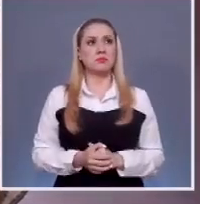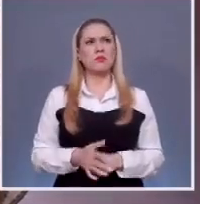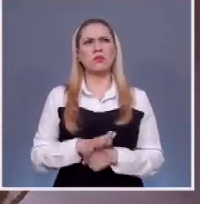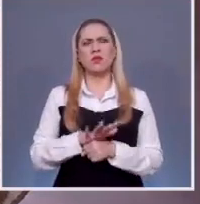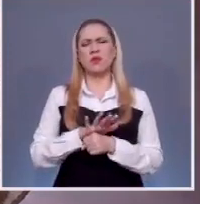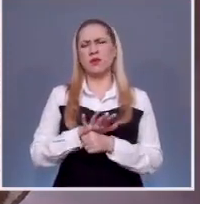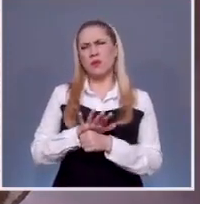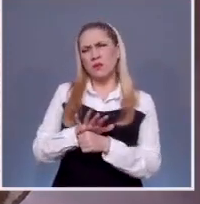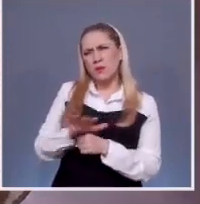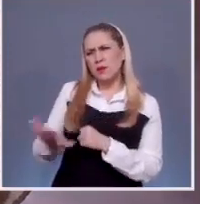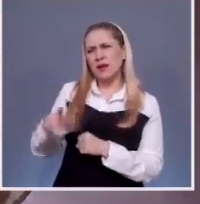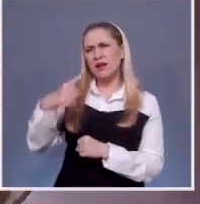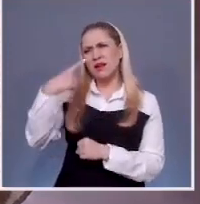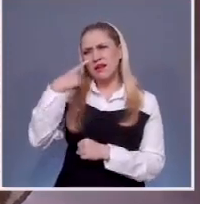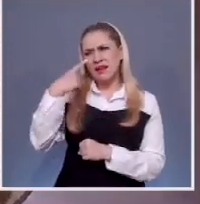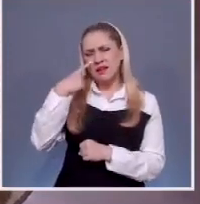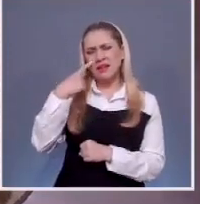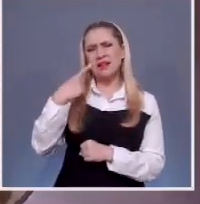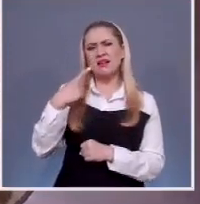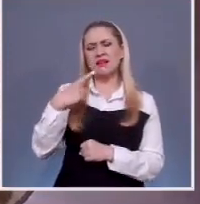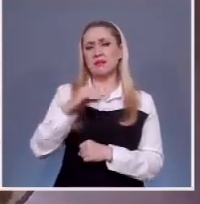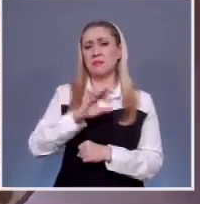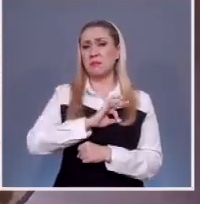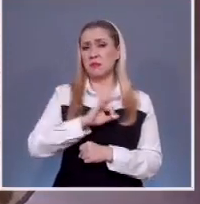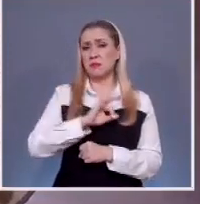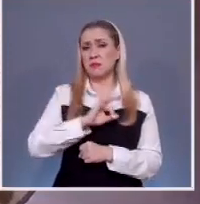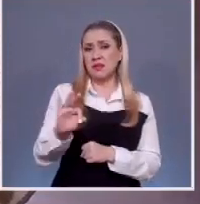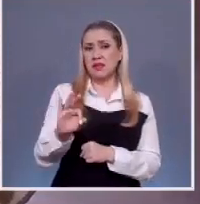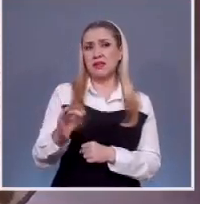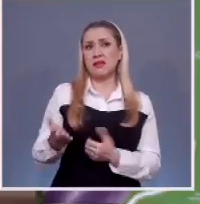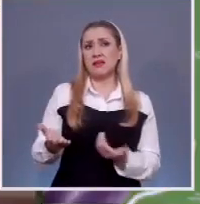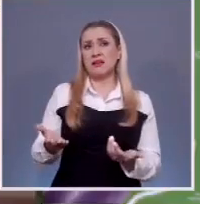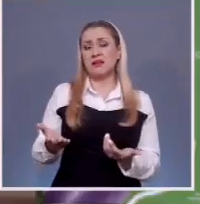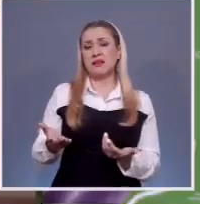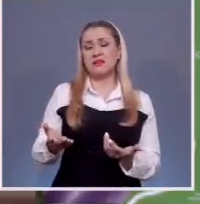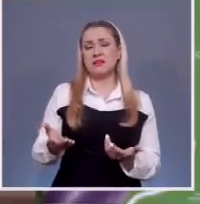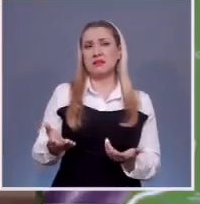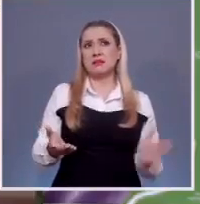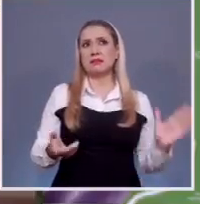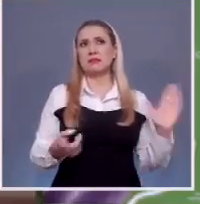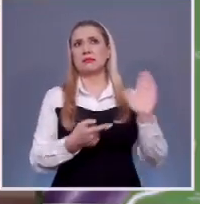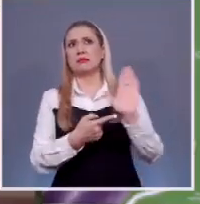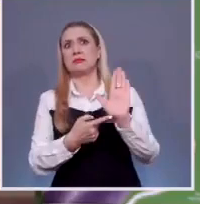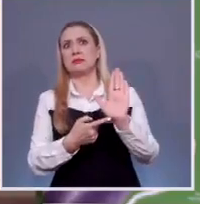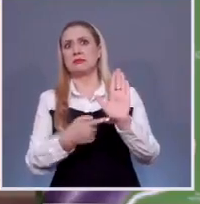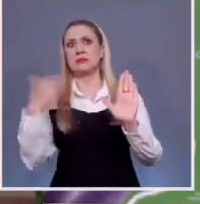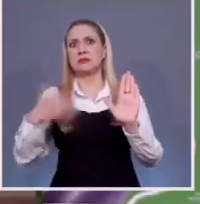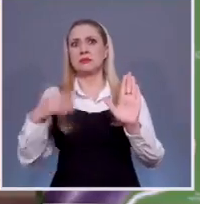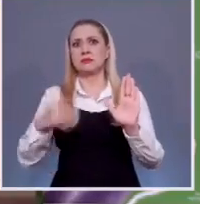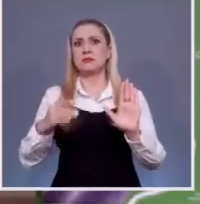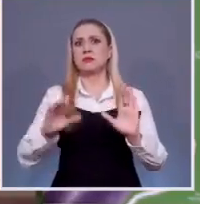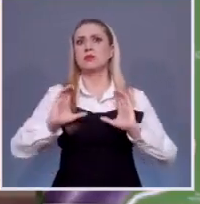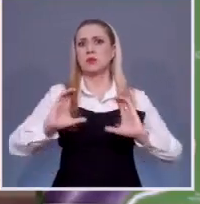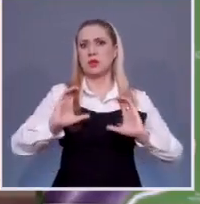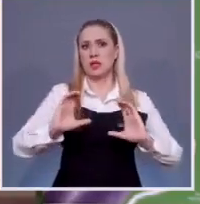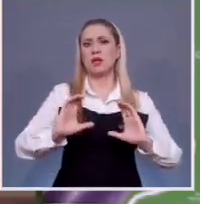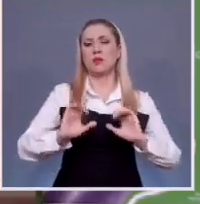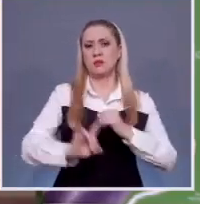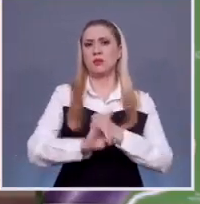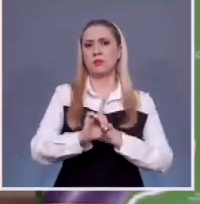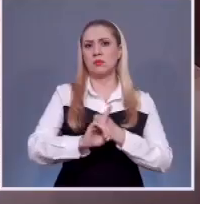que se pondrían estos focos de alerta? ¿En qué momento? Pues siempre.